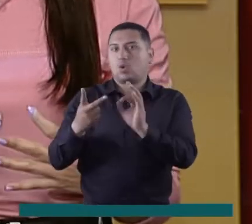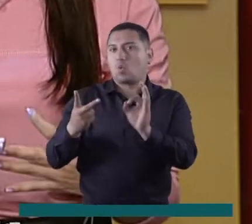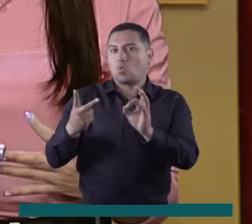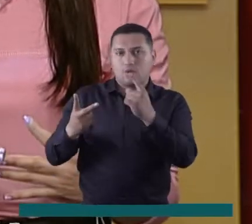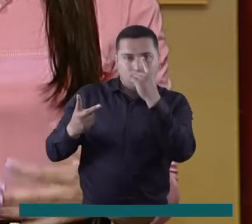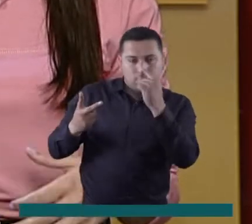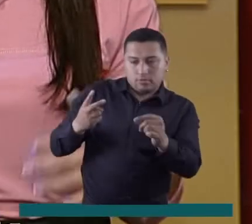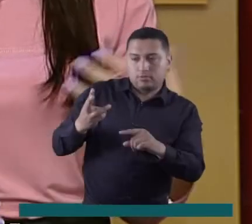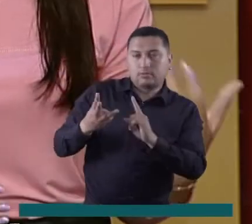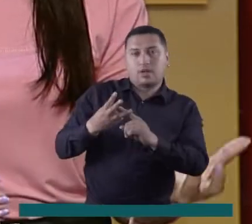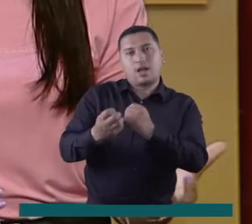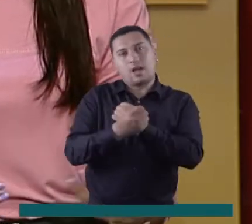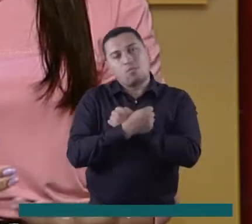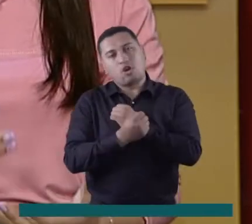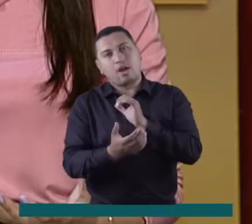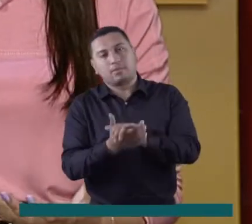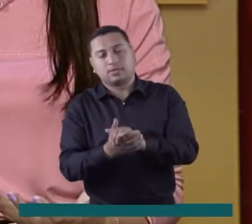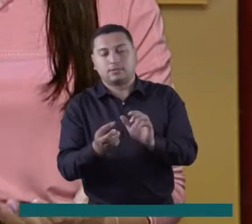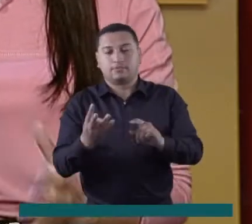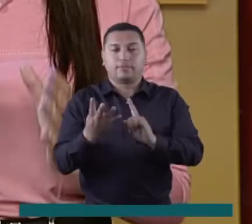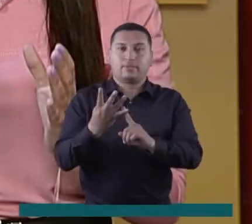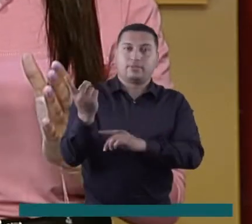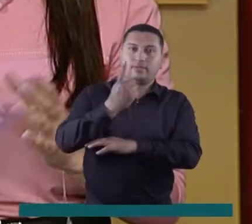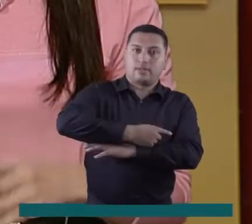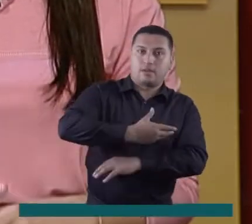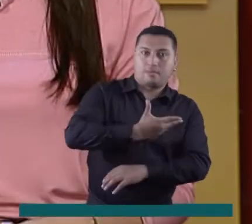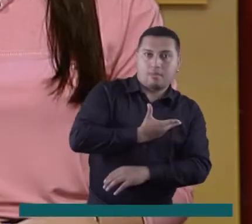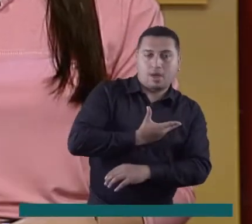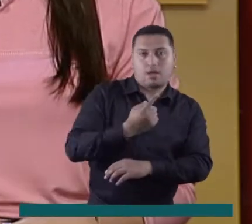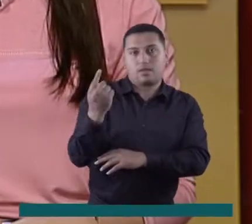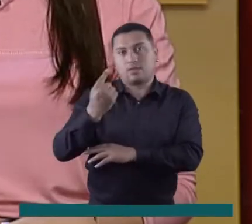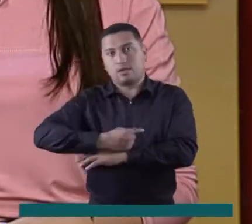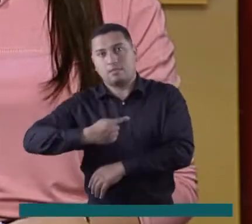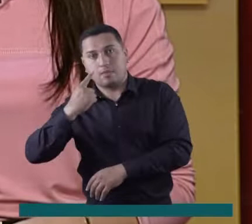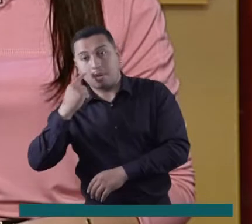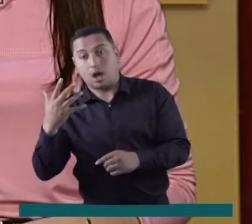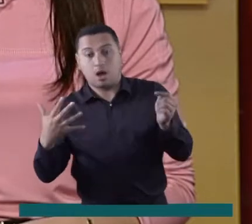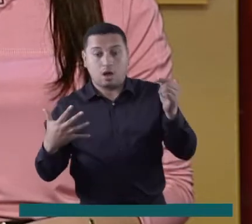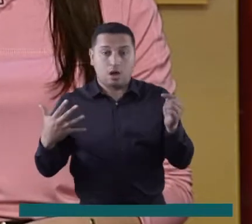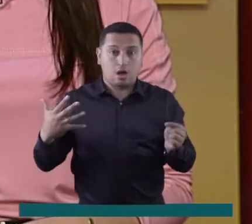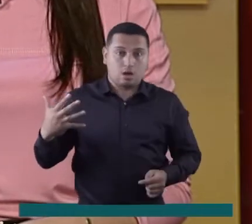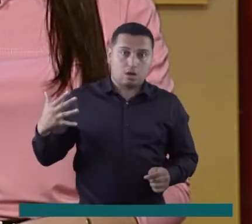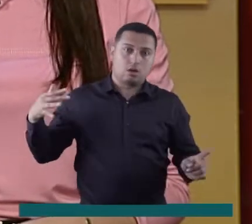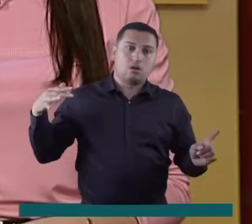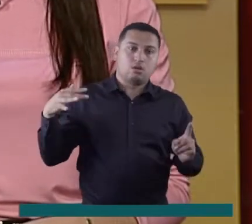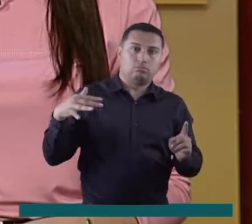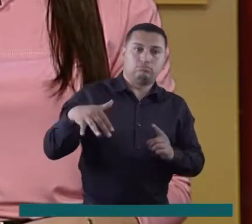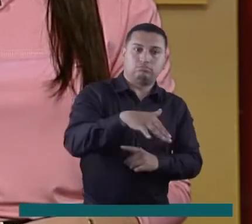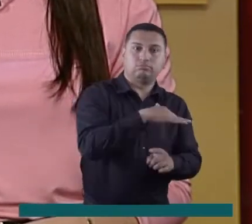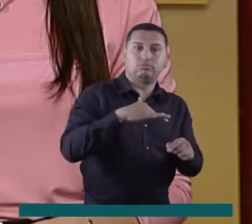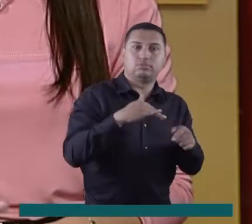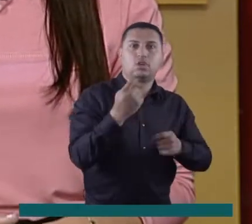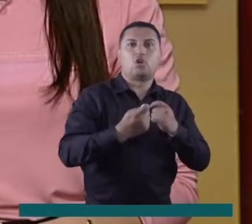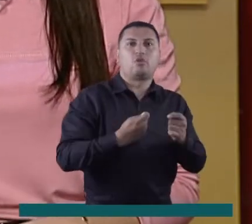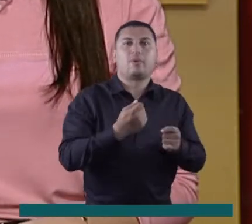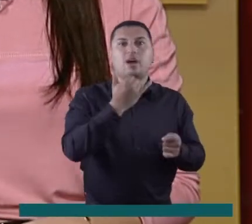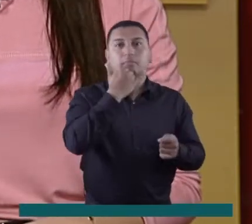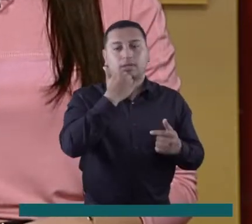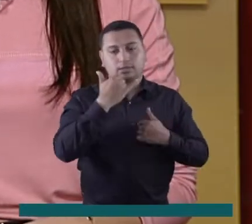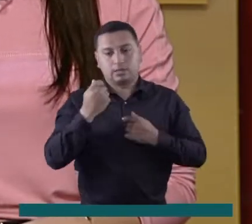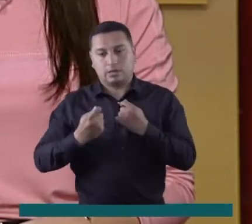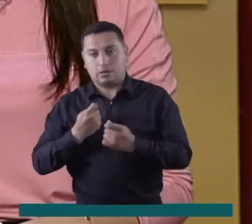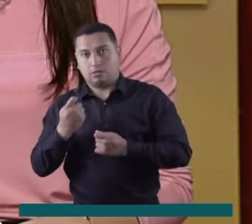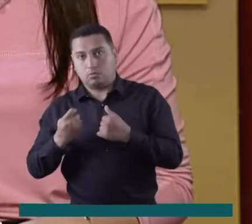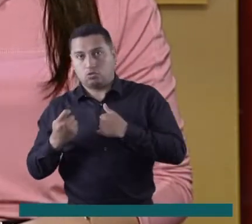Halloween, amor y amistad, Día de la Madre, Día del Padre, influyen en la economía. Y si tienes un emprendimiento, estas fechas son un